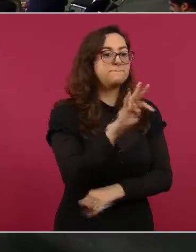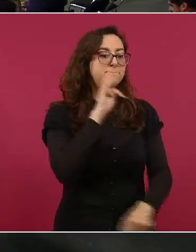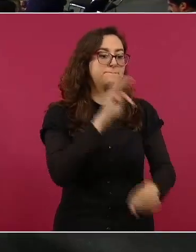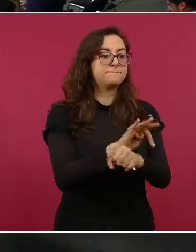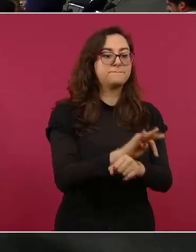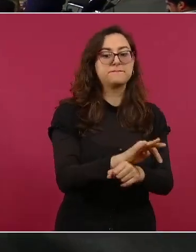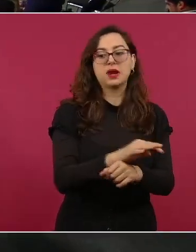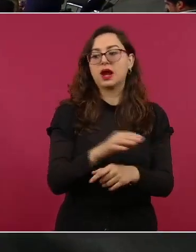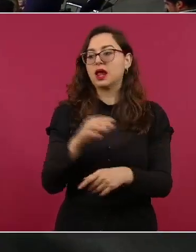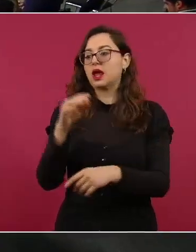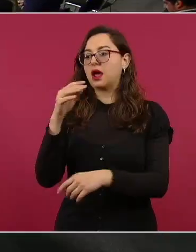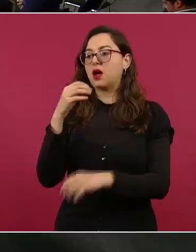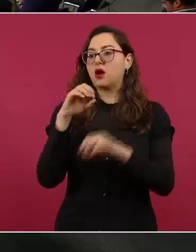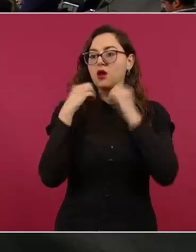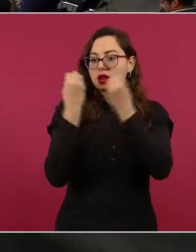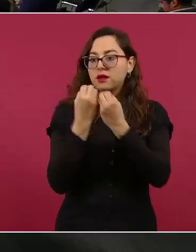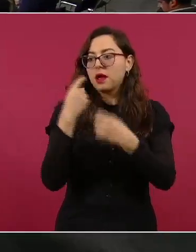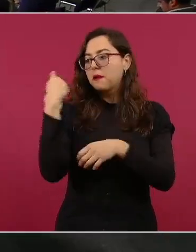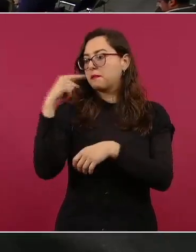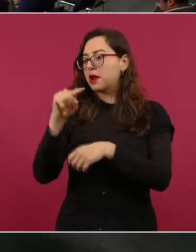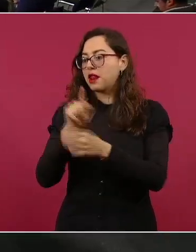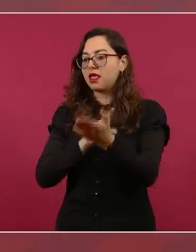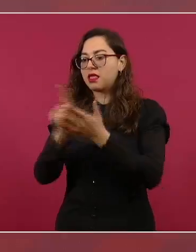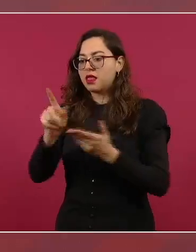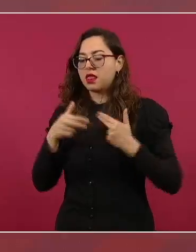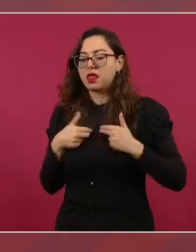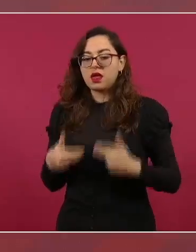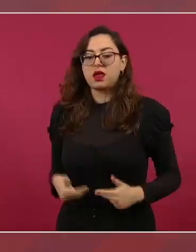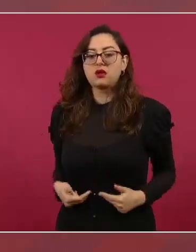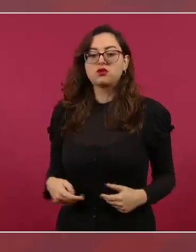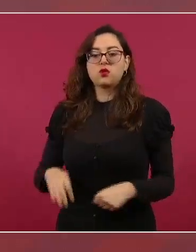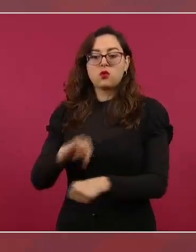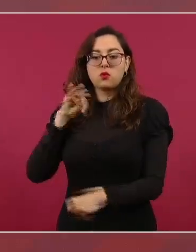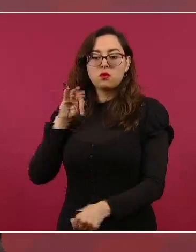humanos, pasando por